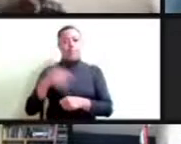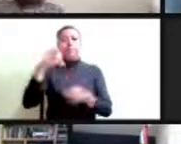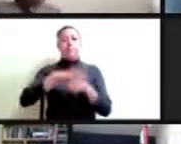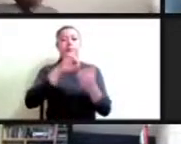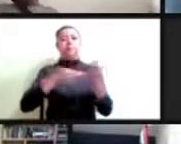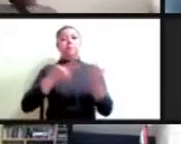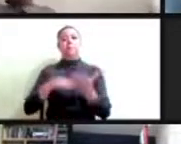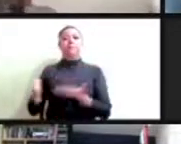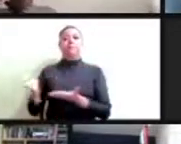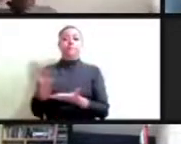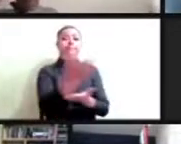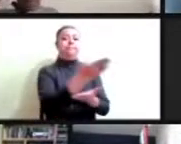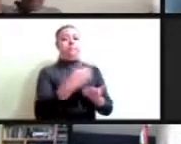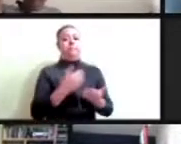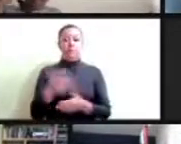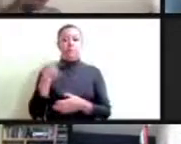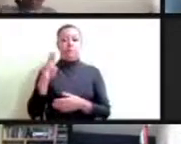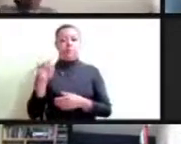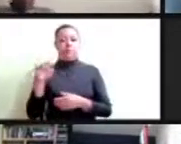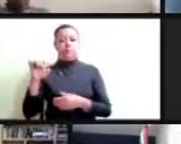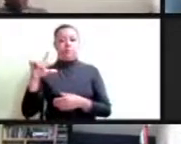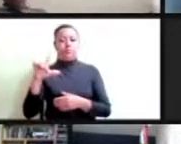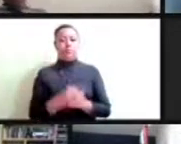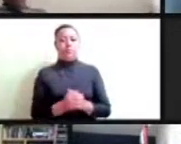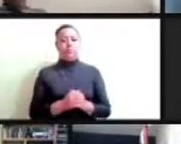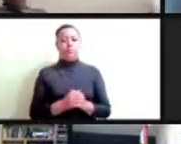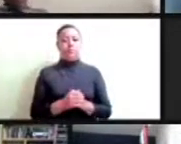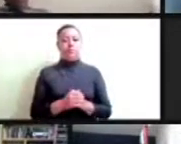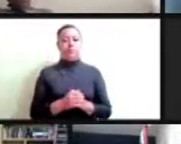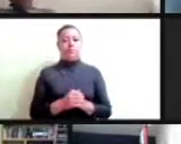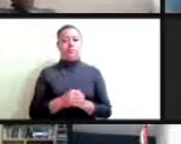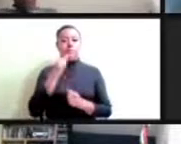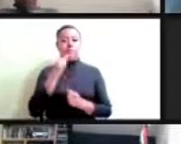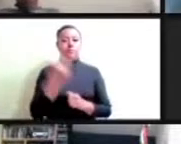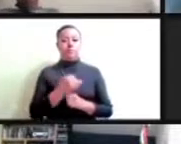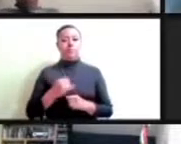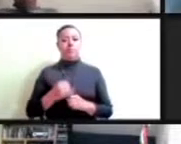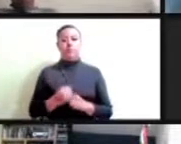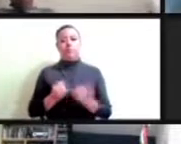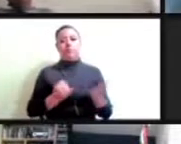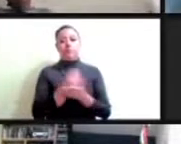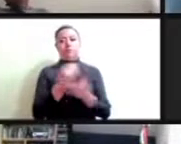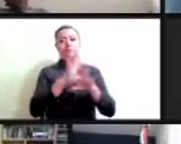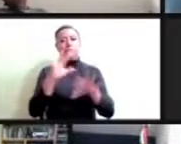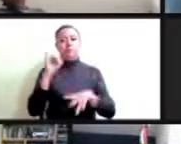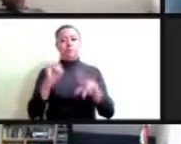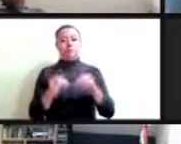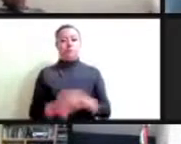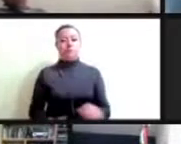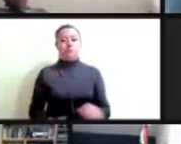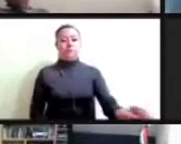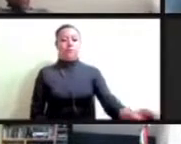votación nominal. Se considera de urgente y obvia resolución.